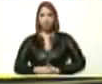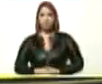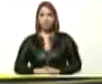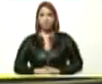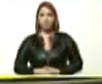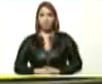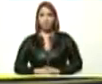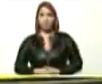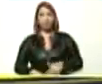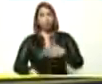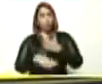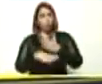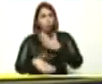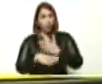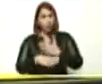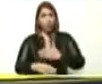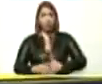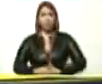todavía,